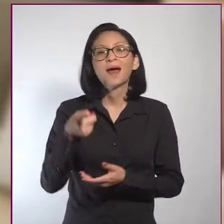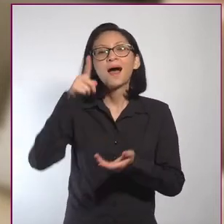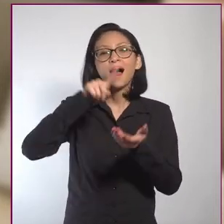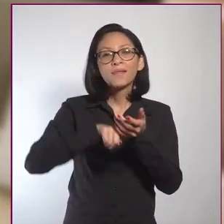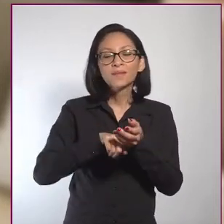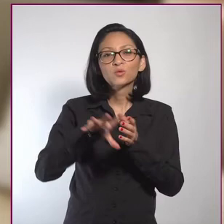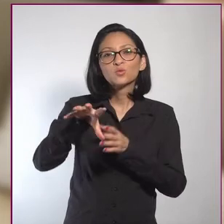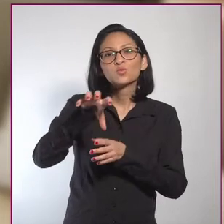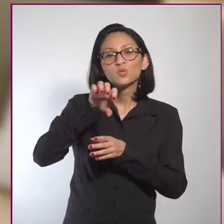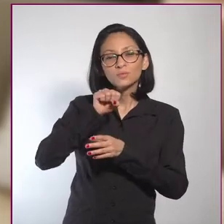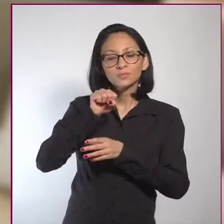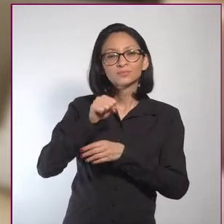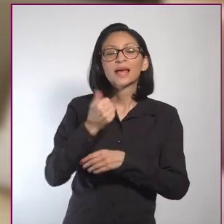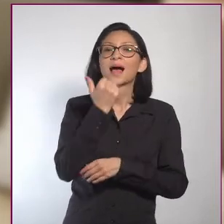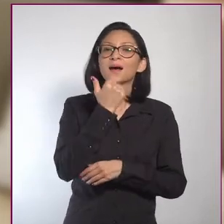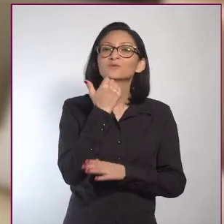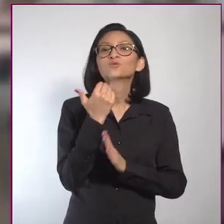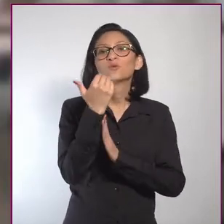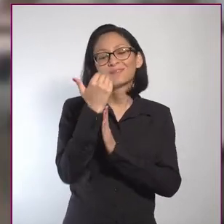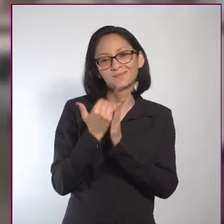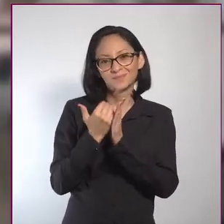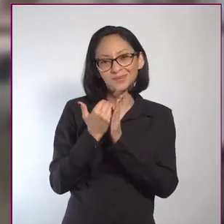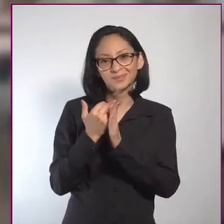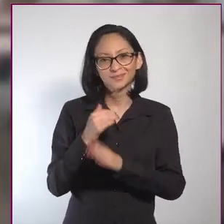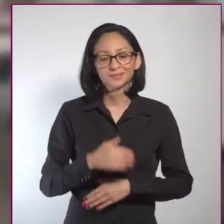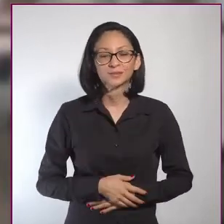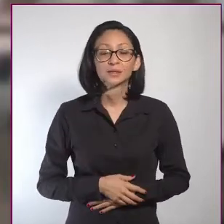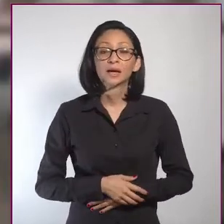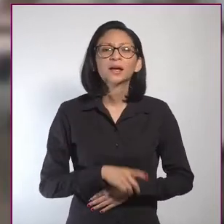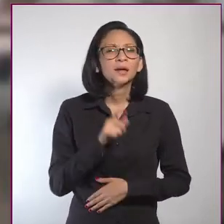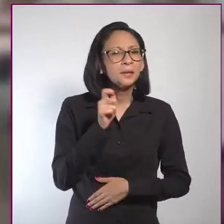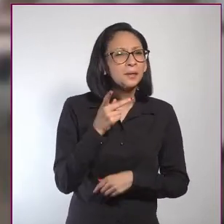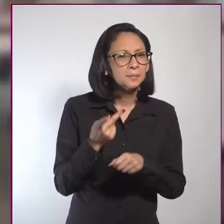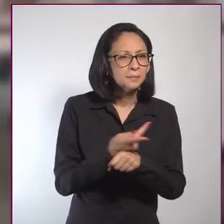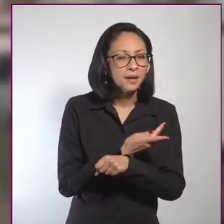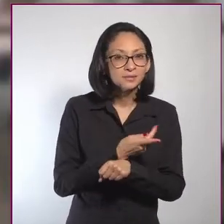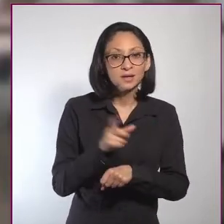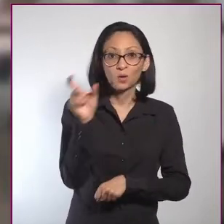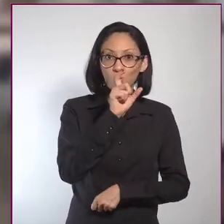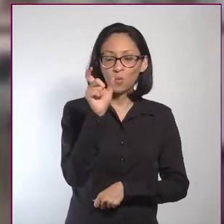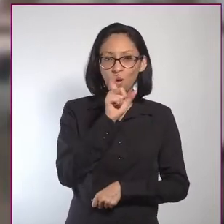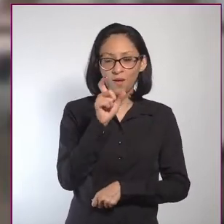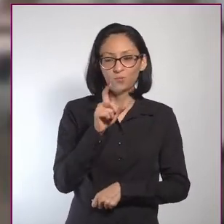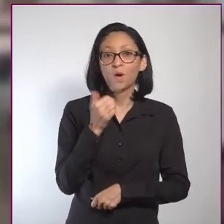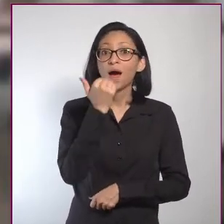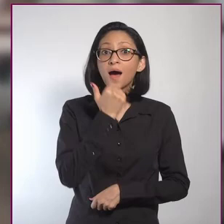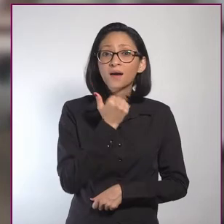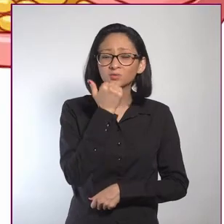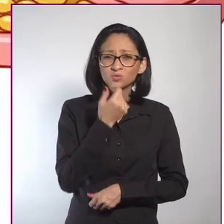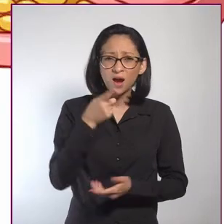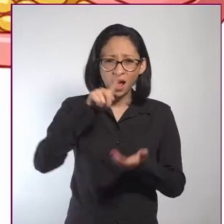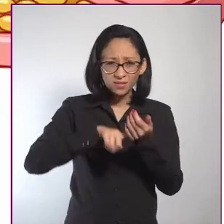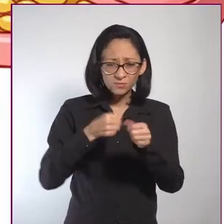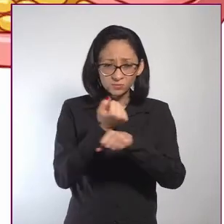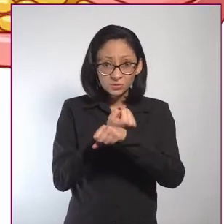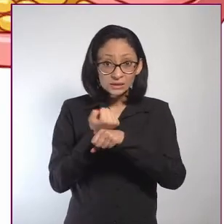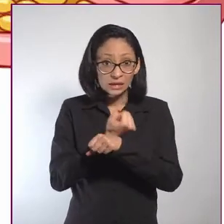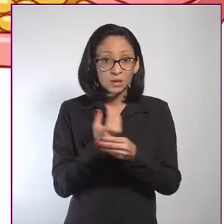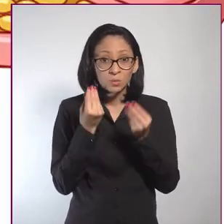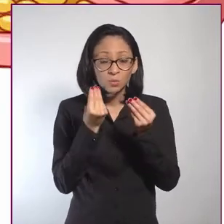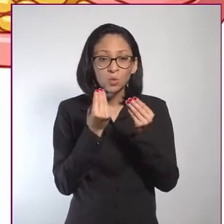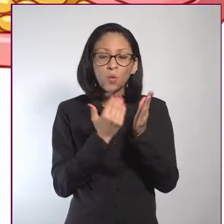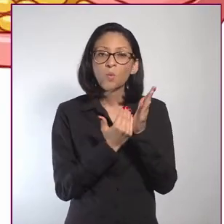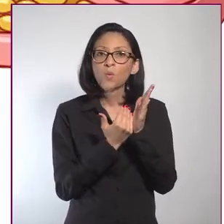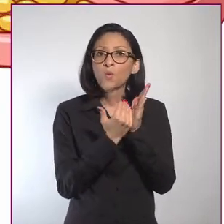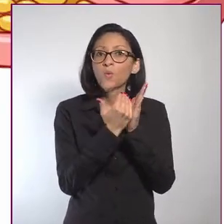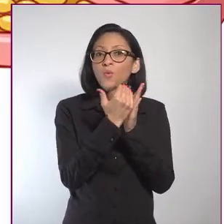menos del azúcar que ingieren con los alimentos. El resultado es que la concentración de azúcar en la sangre se eleva y esto